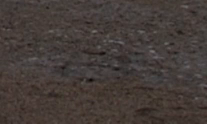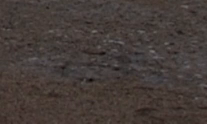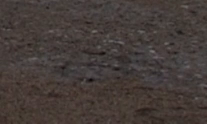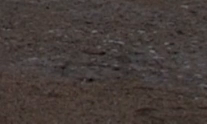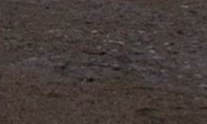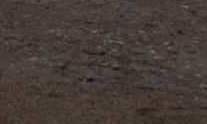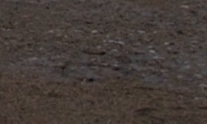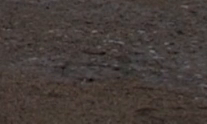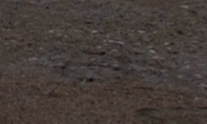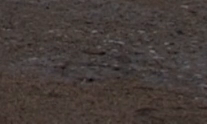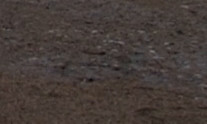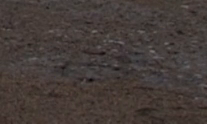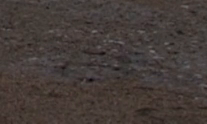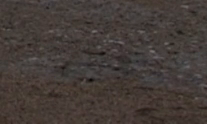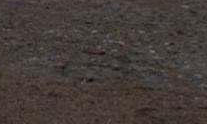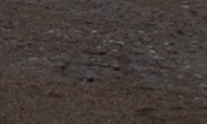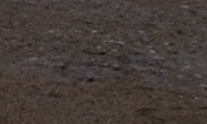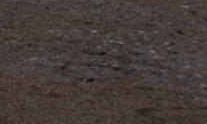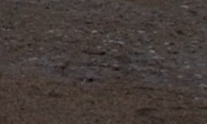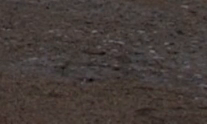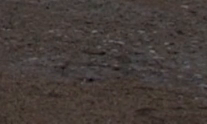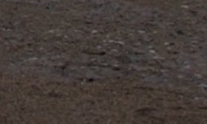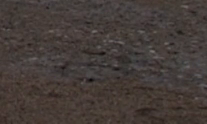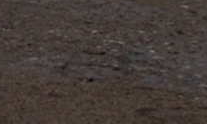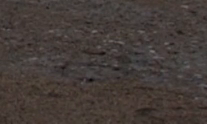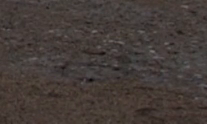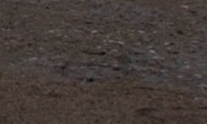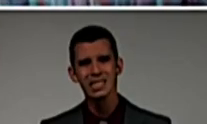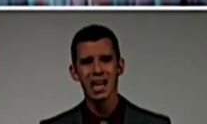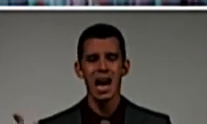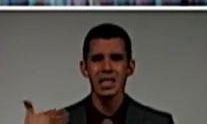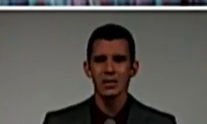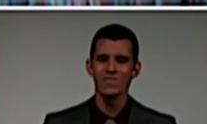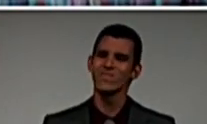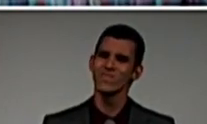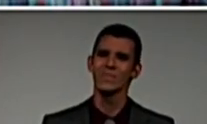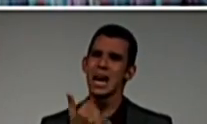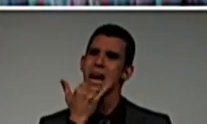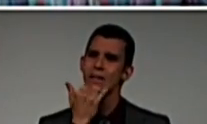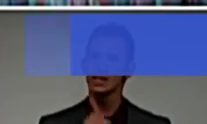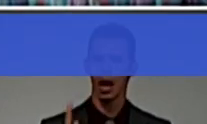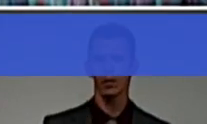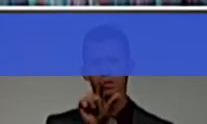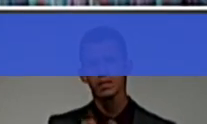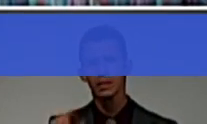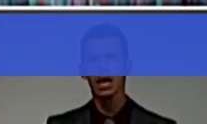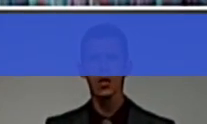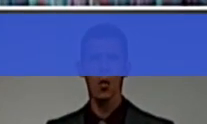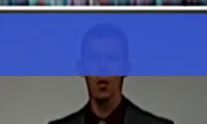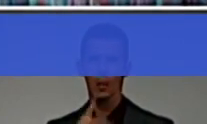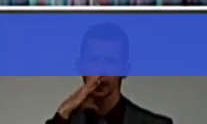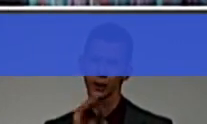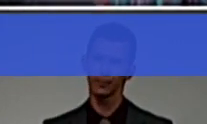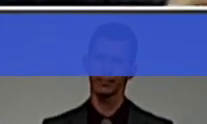inicio de clases escolares en la habana previsto para septiembre existen personas que no cumplen la medida sanitaria